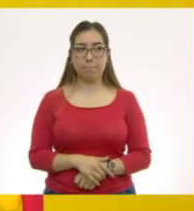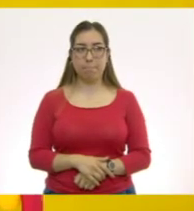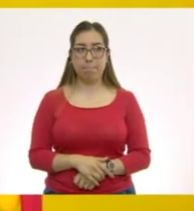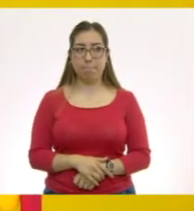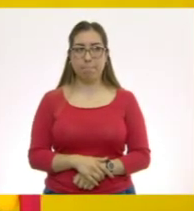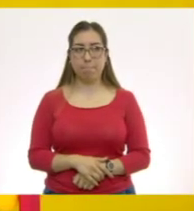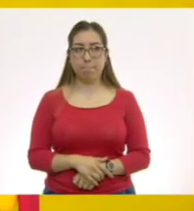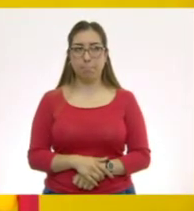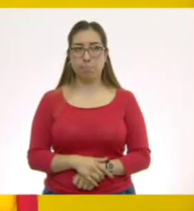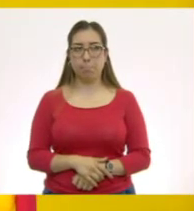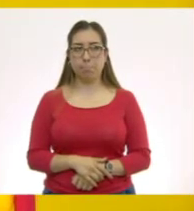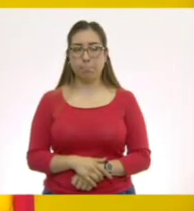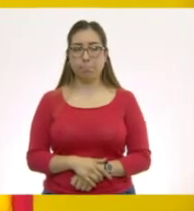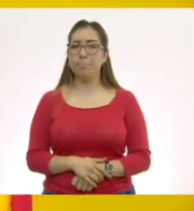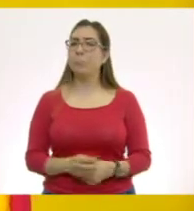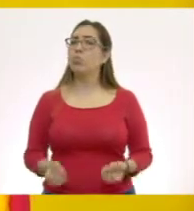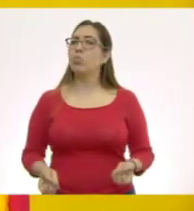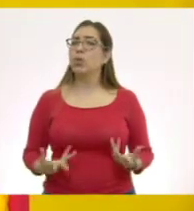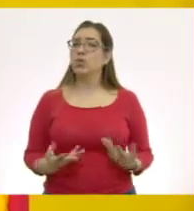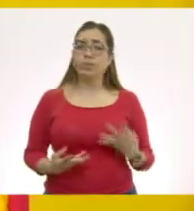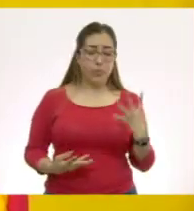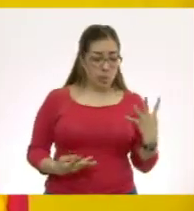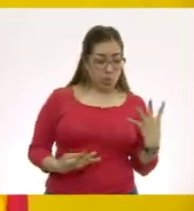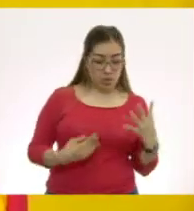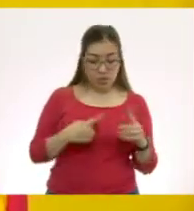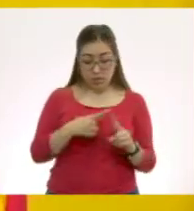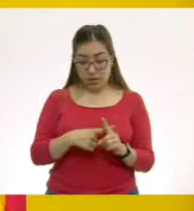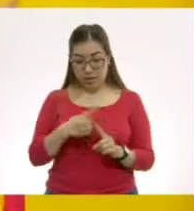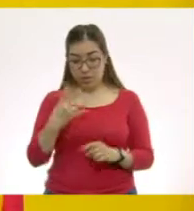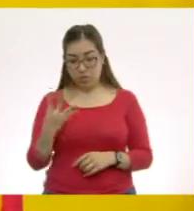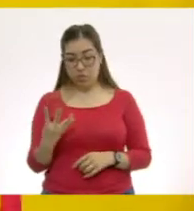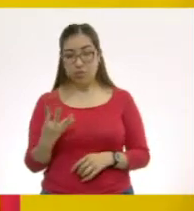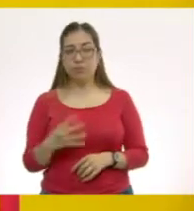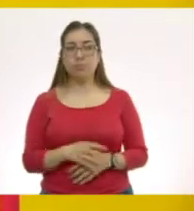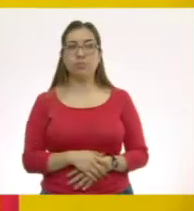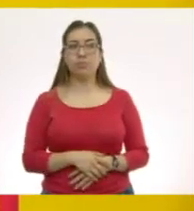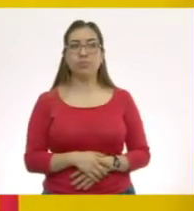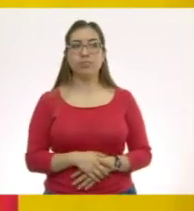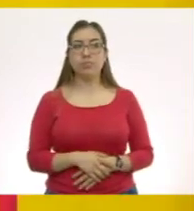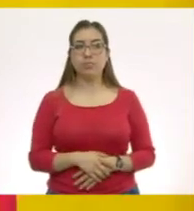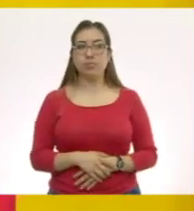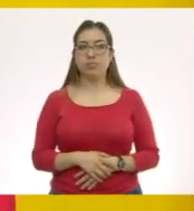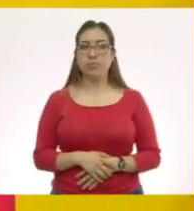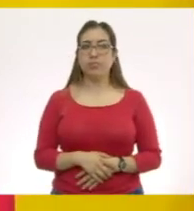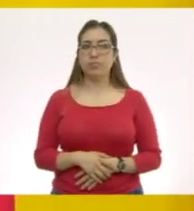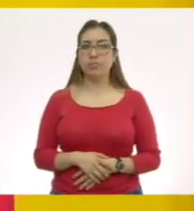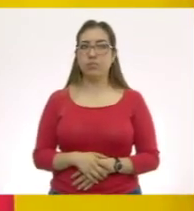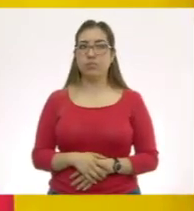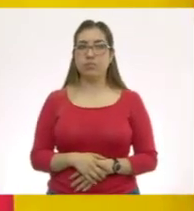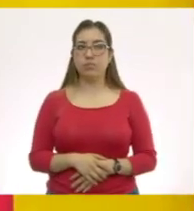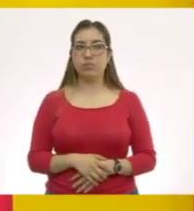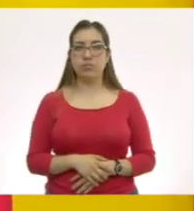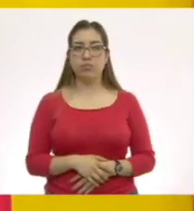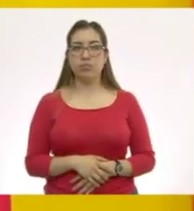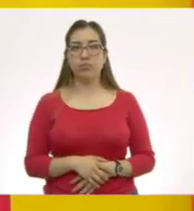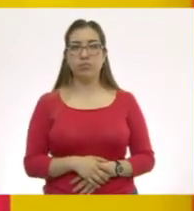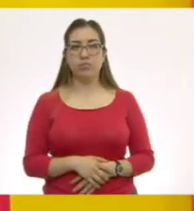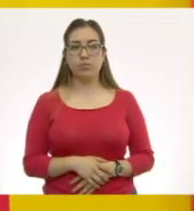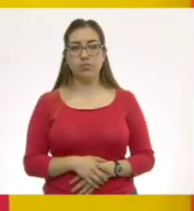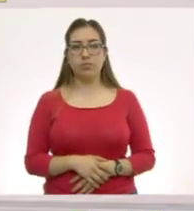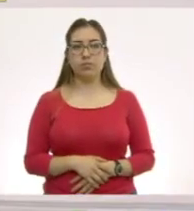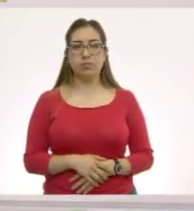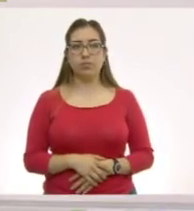1, 2, 3, 4. Sí. ¿Cuánto es 4 más 4? O hacemos un brinco de 4. ¿Cuánto va a ser? ¿A qué número vas a caer? Ah,